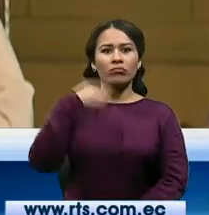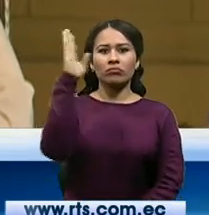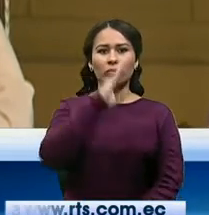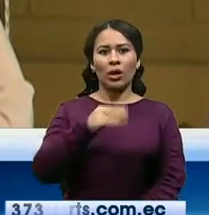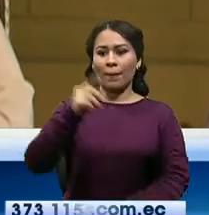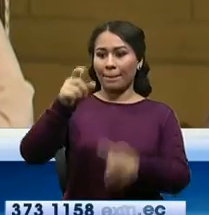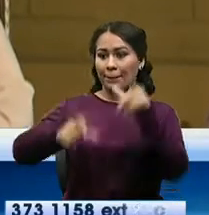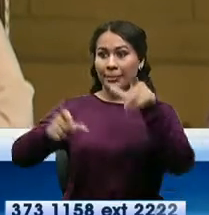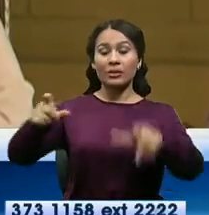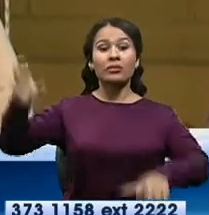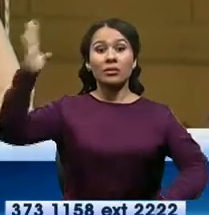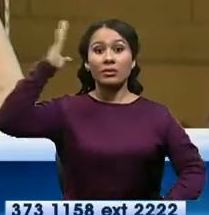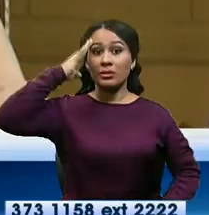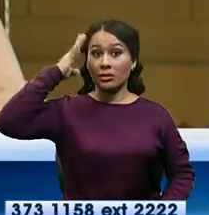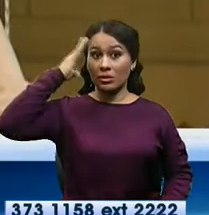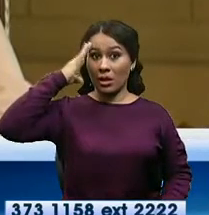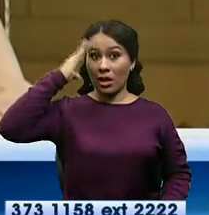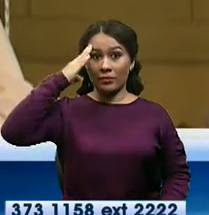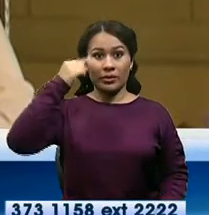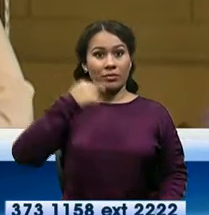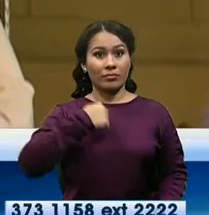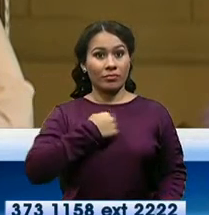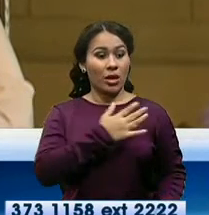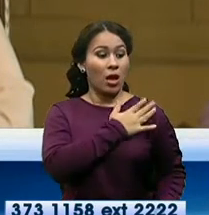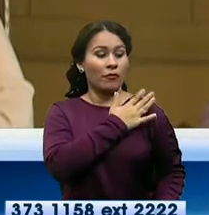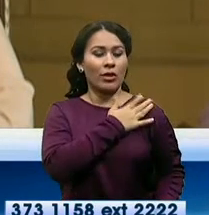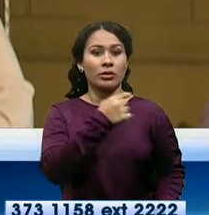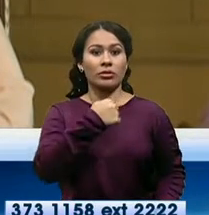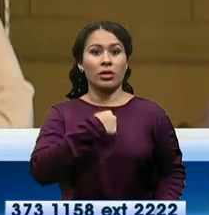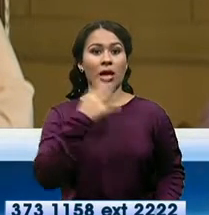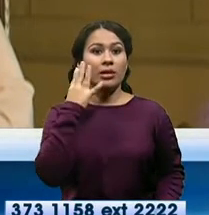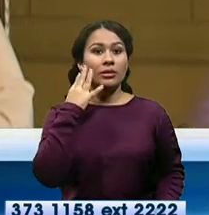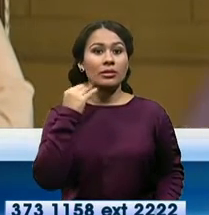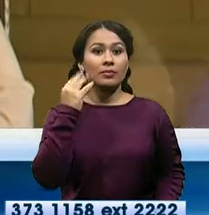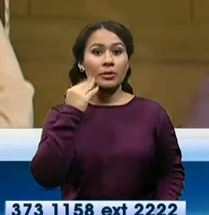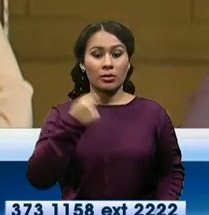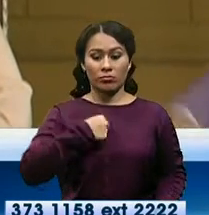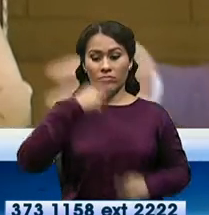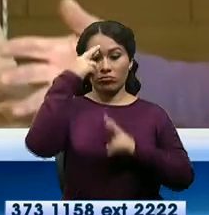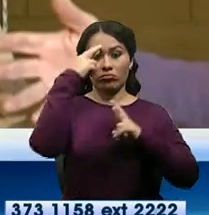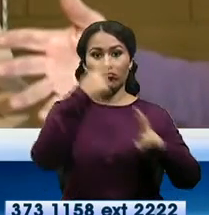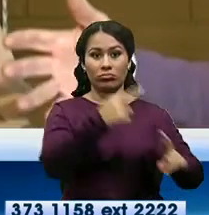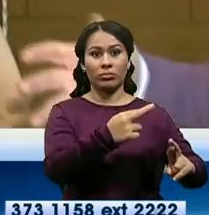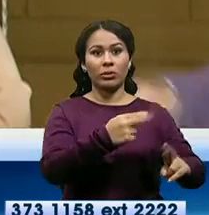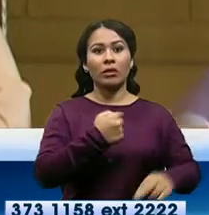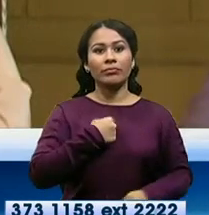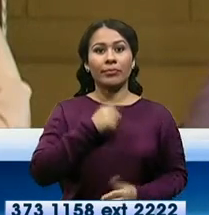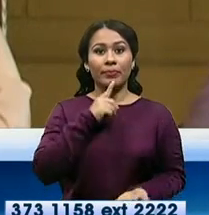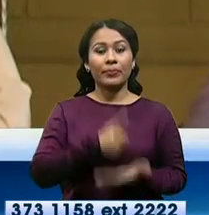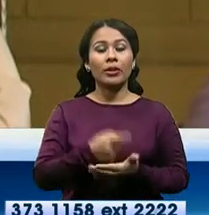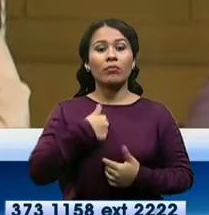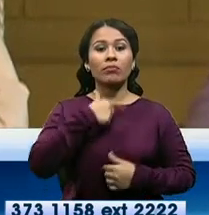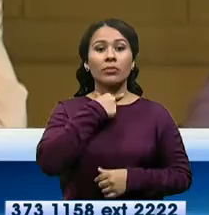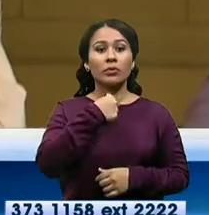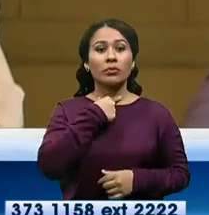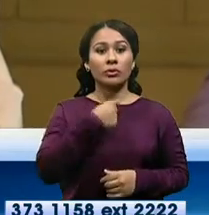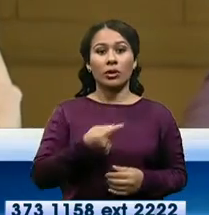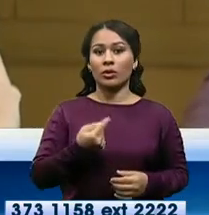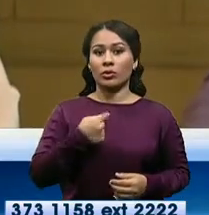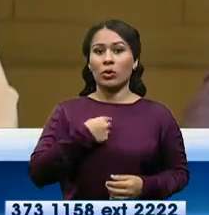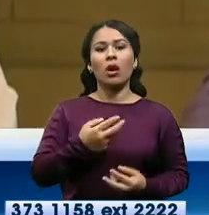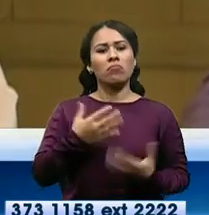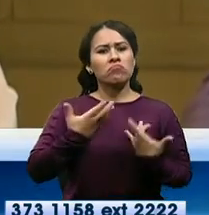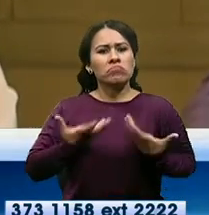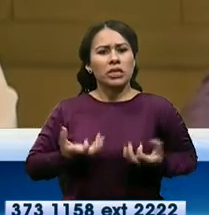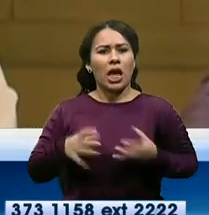gente sabe y confía en alguien con experiencia, honesto, y entonces asumimos esta responsabilidad